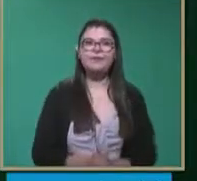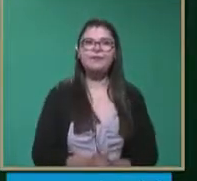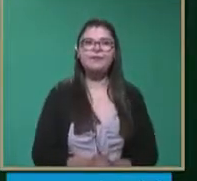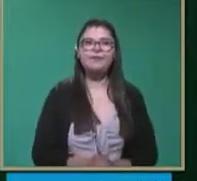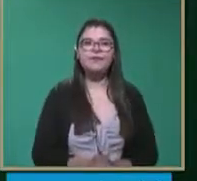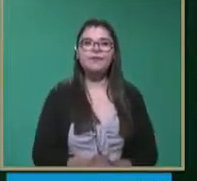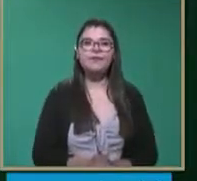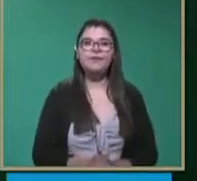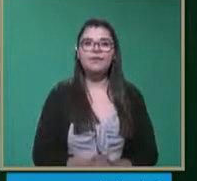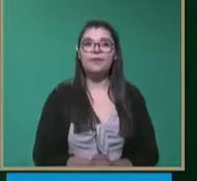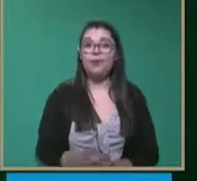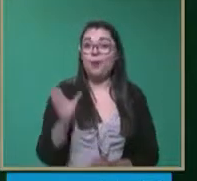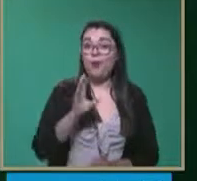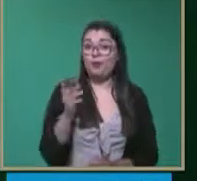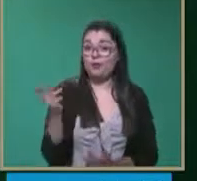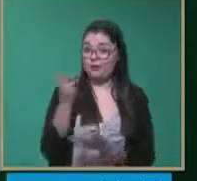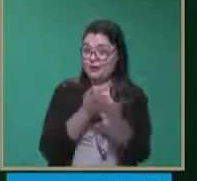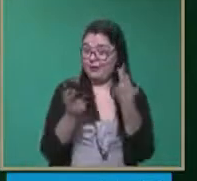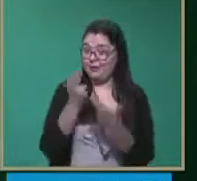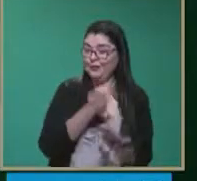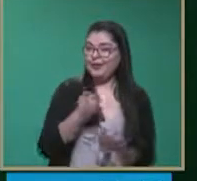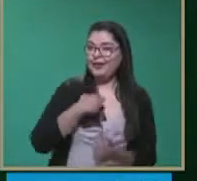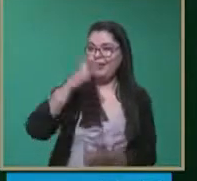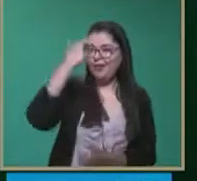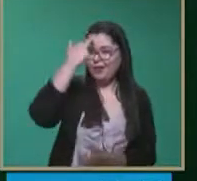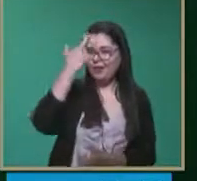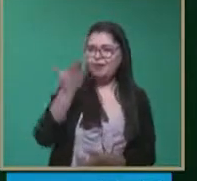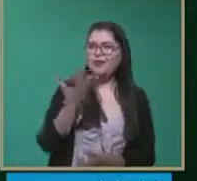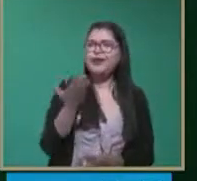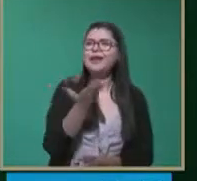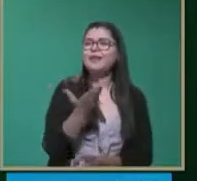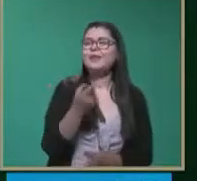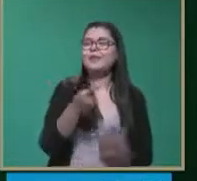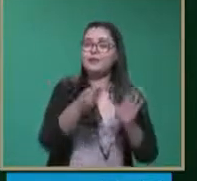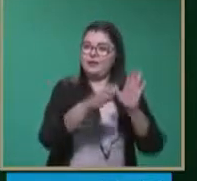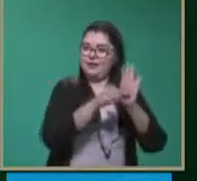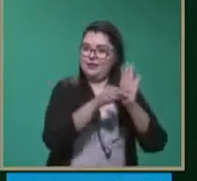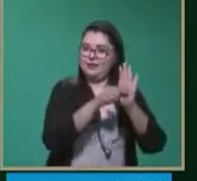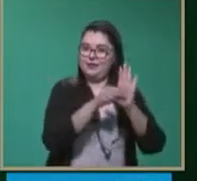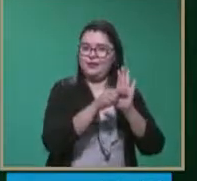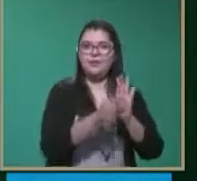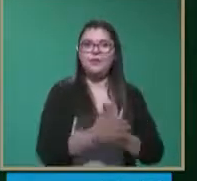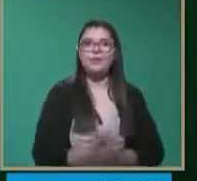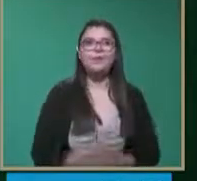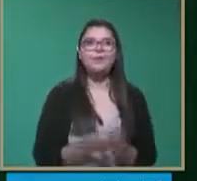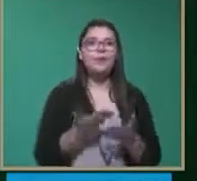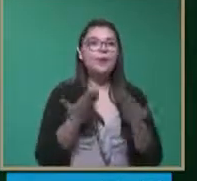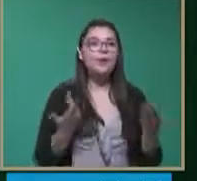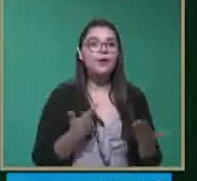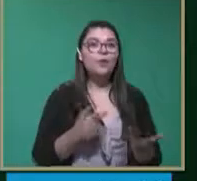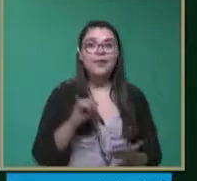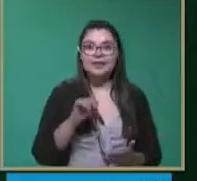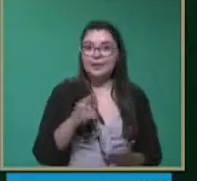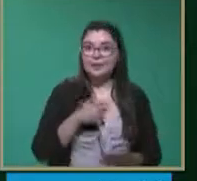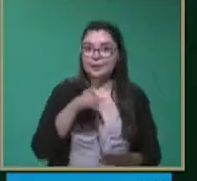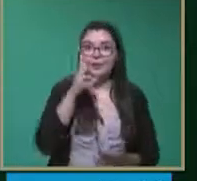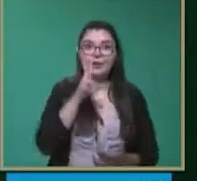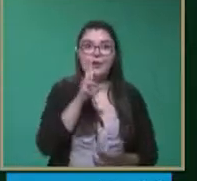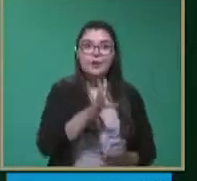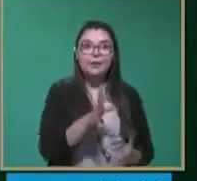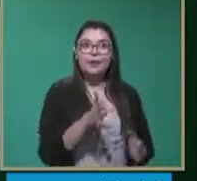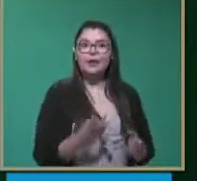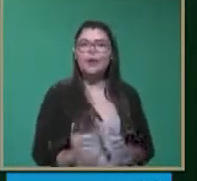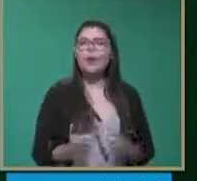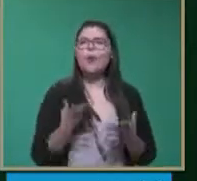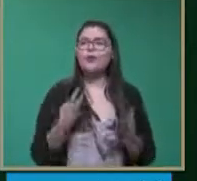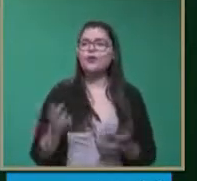estamos hablando? Ay, pues estamos haciendo una resta. Una resta. Ahora sí, vamos a ver cuántos saltos tiene que